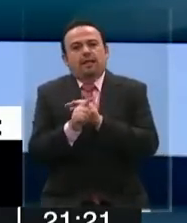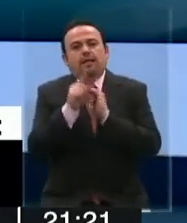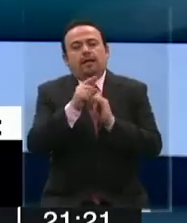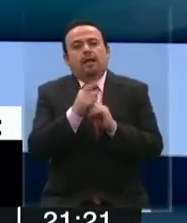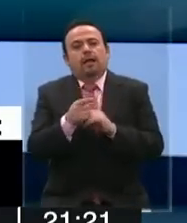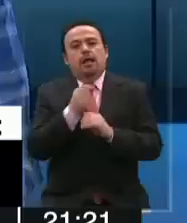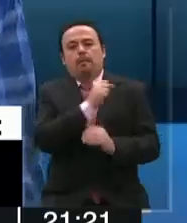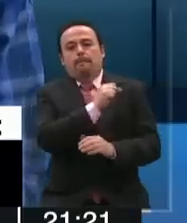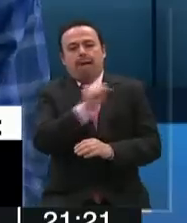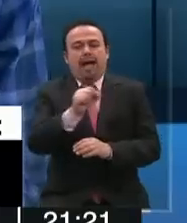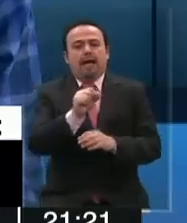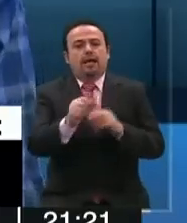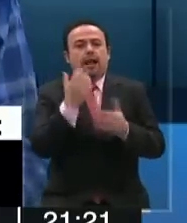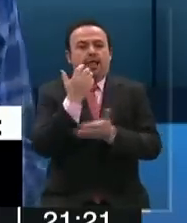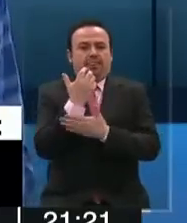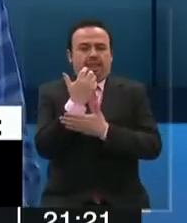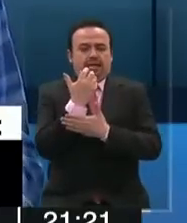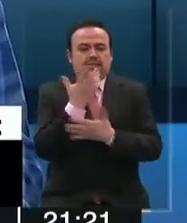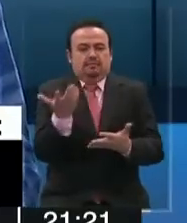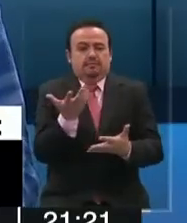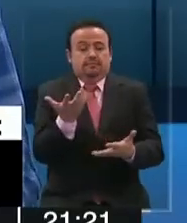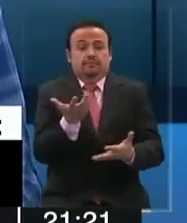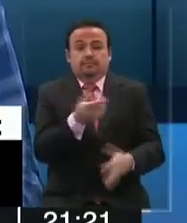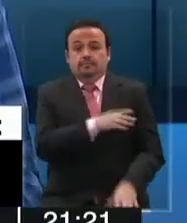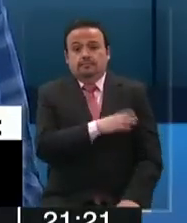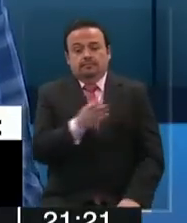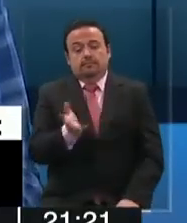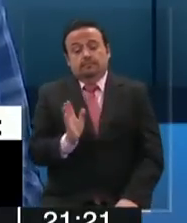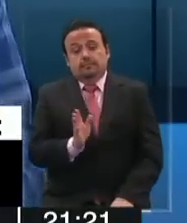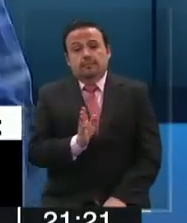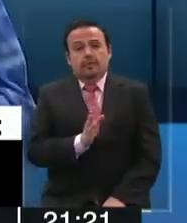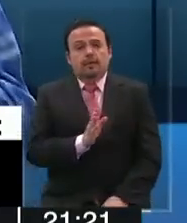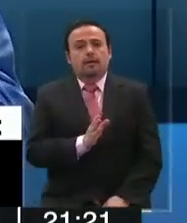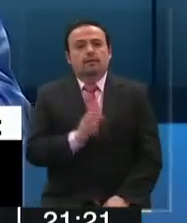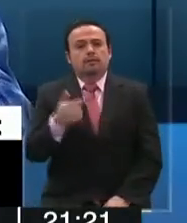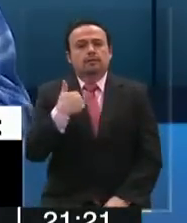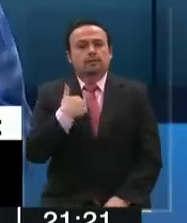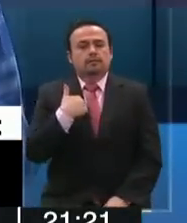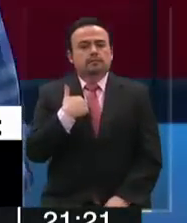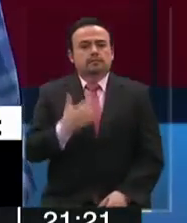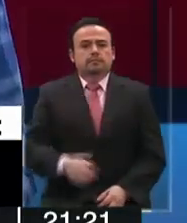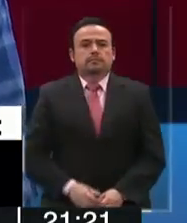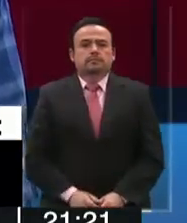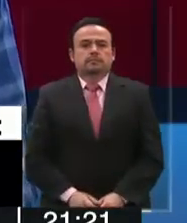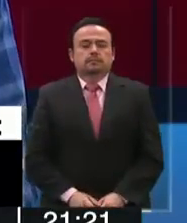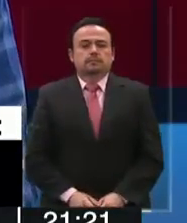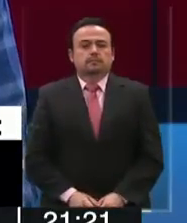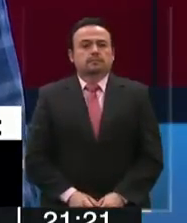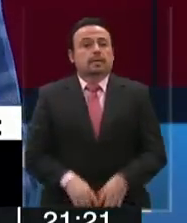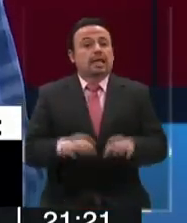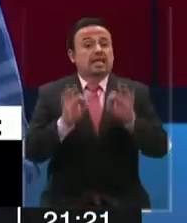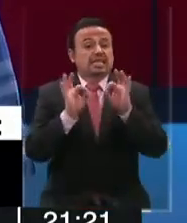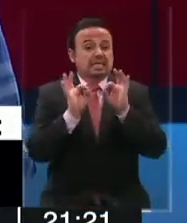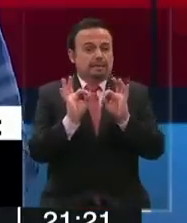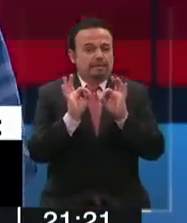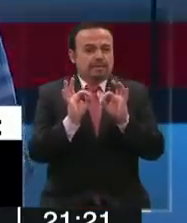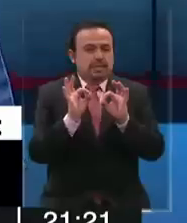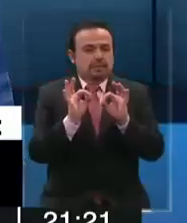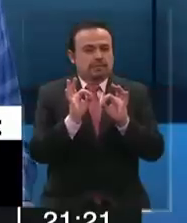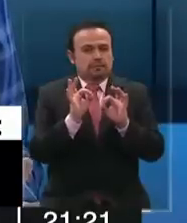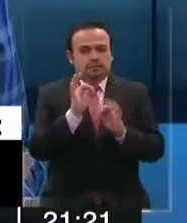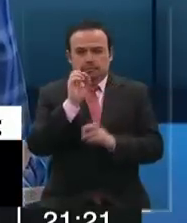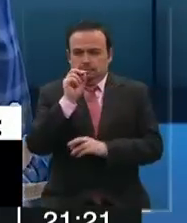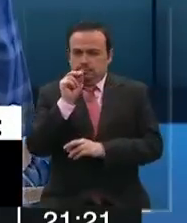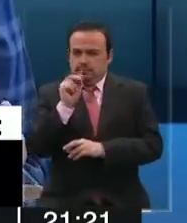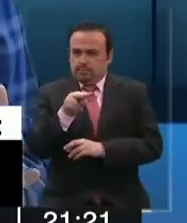derecha bueno eh hago especial hincapié en el hecho